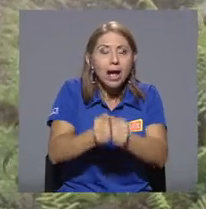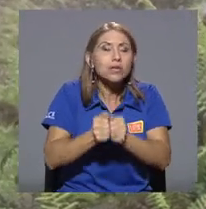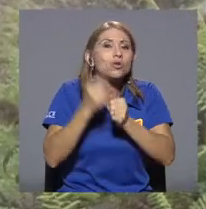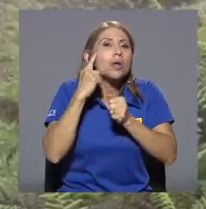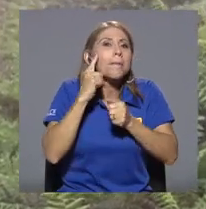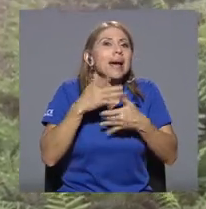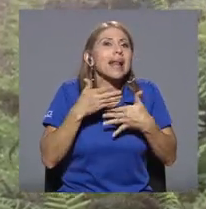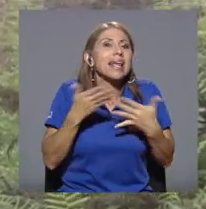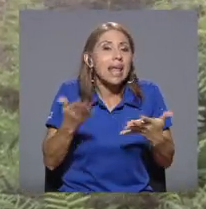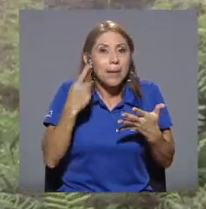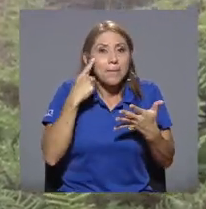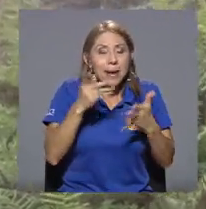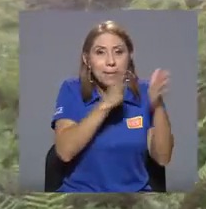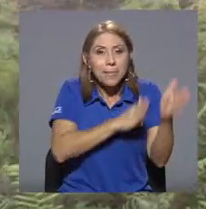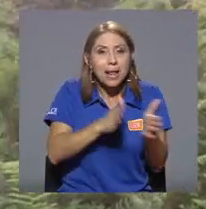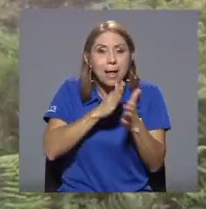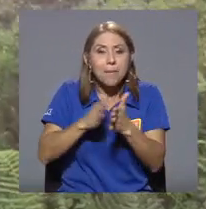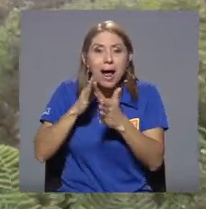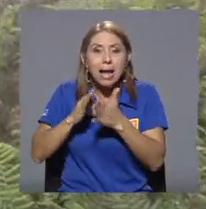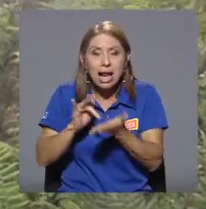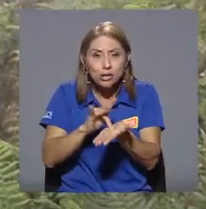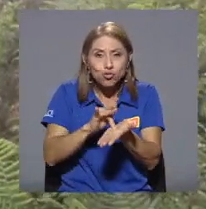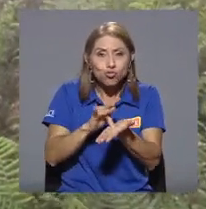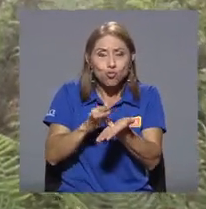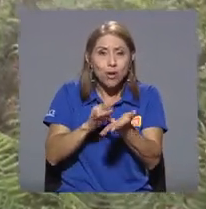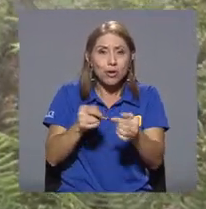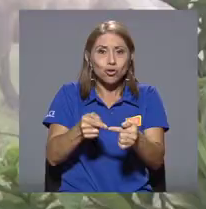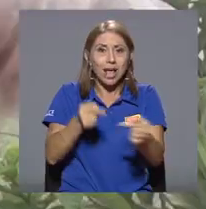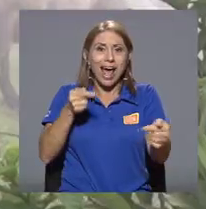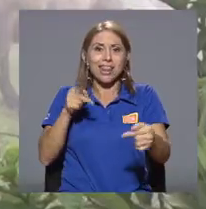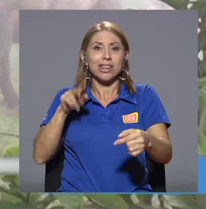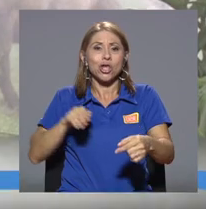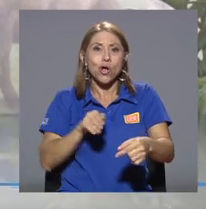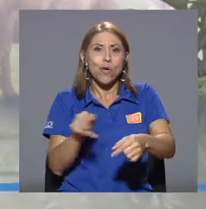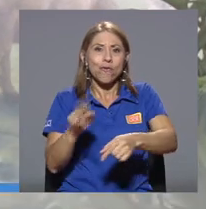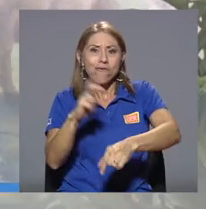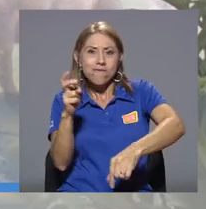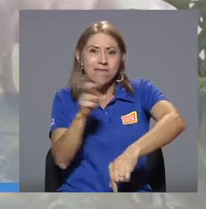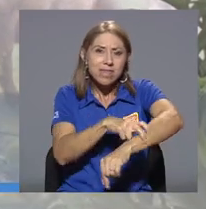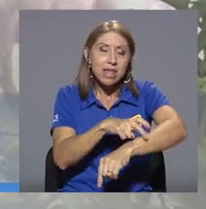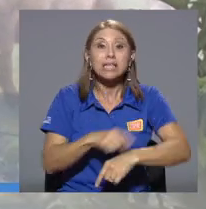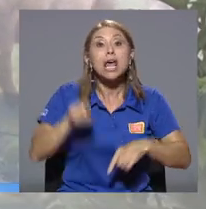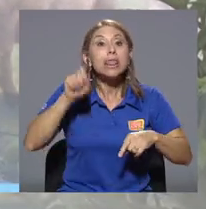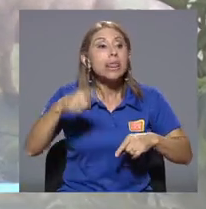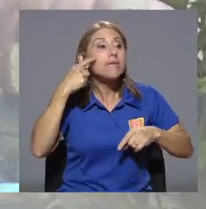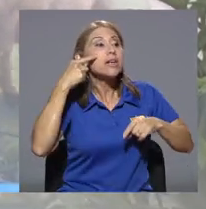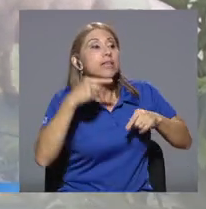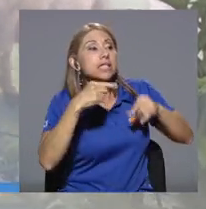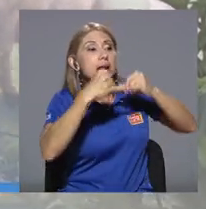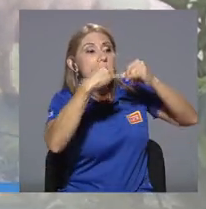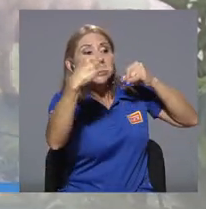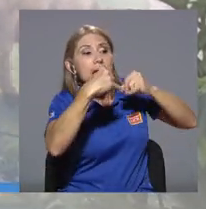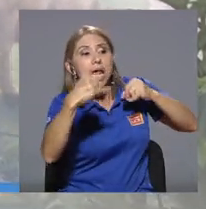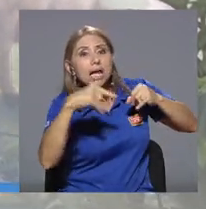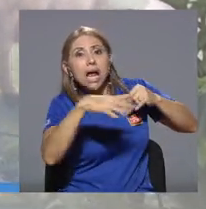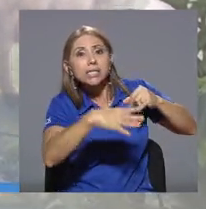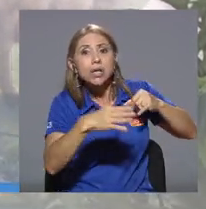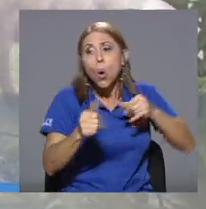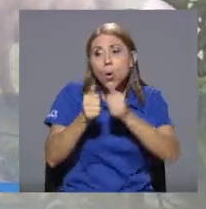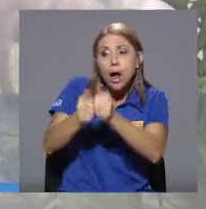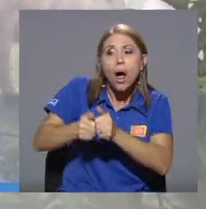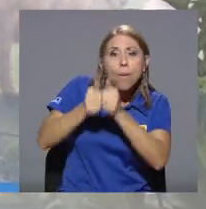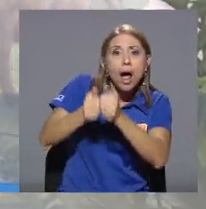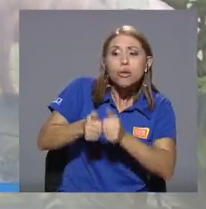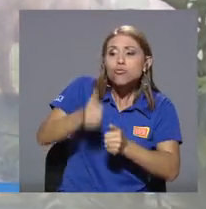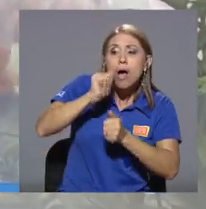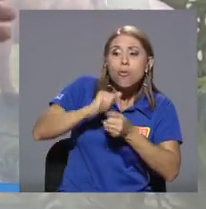de fabricación de sueros antiofídicos. Que revisar cercas, que echarles agua a los caballos, que revisar que no esté un caballo enfermo